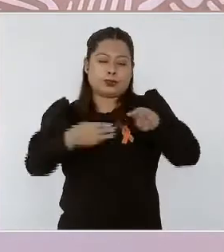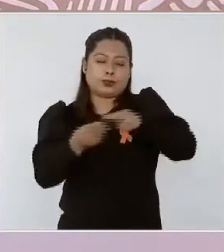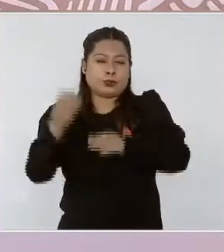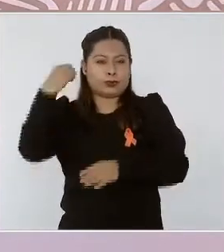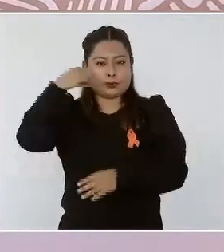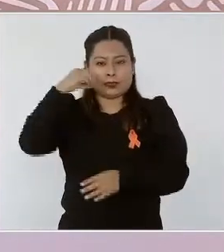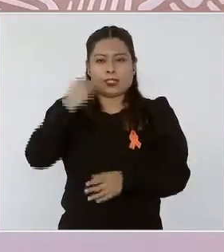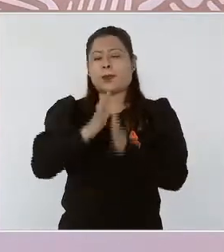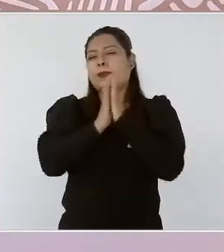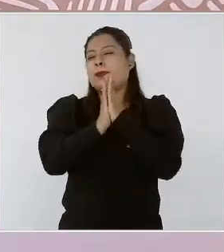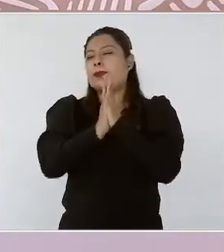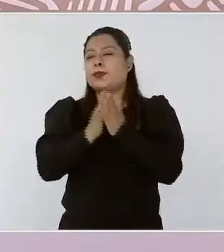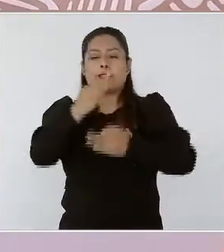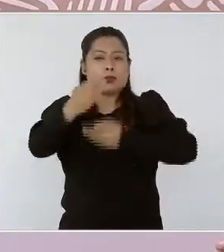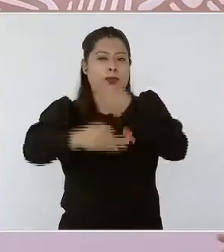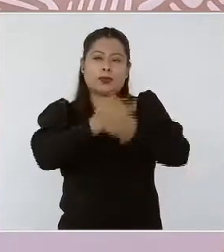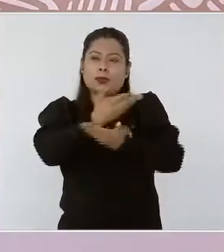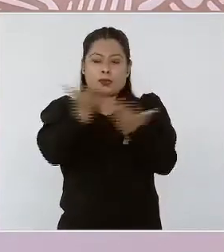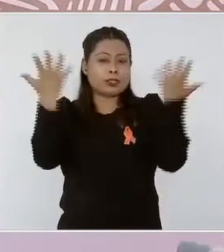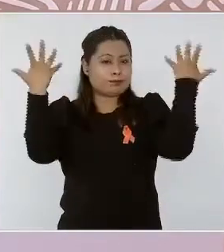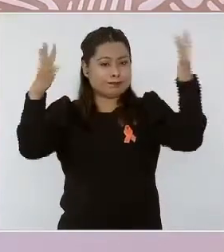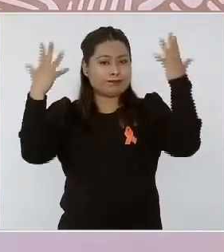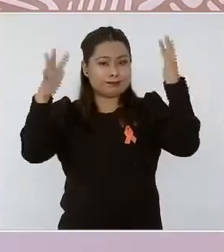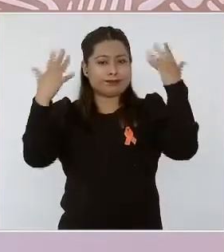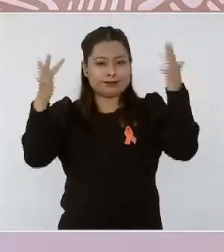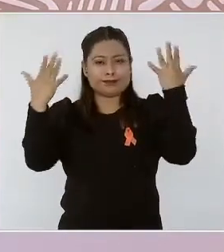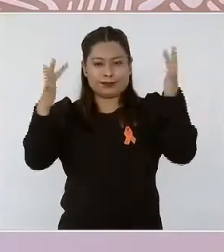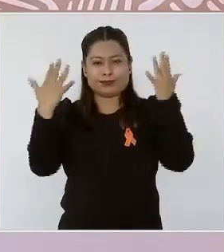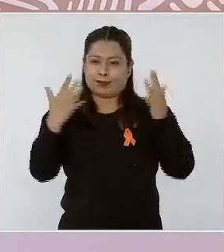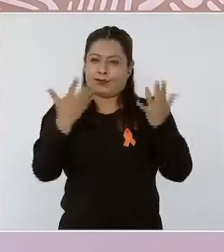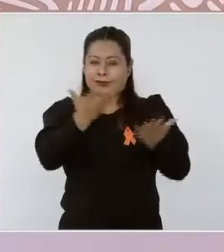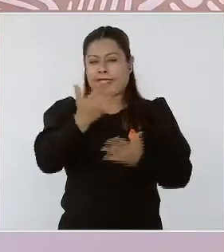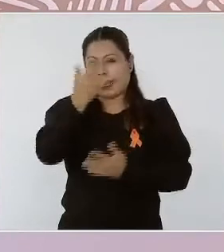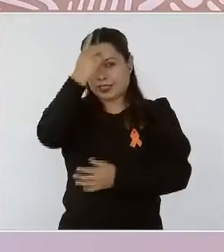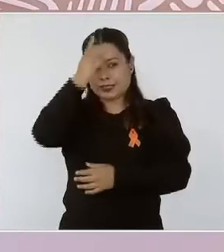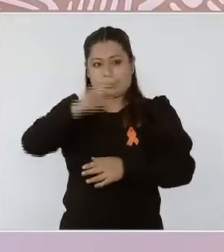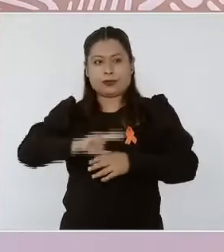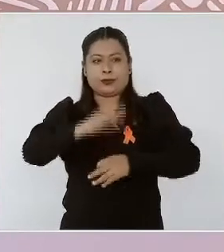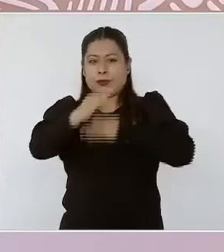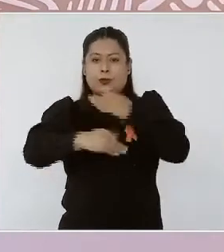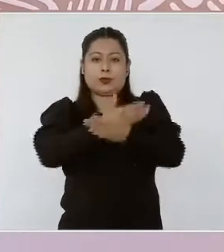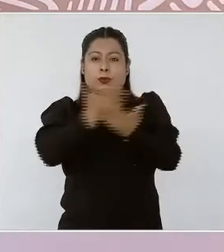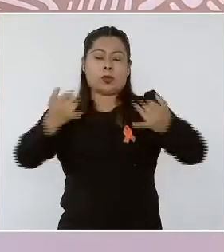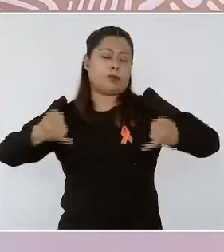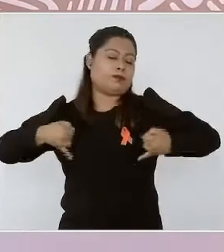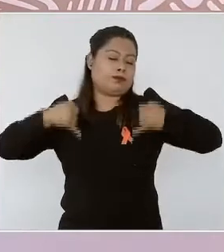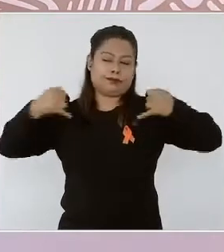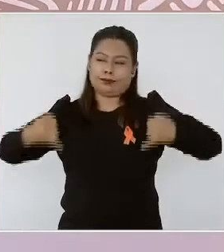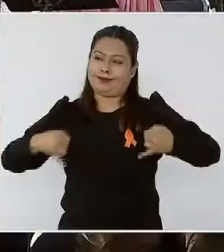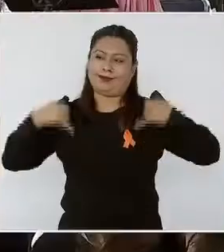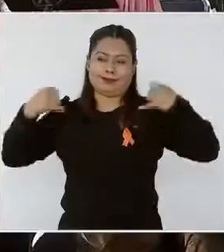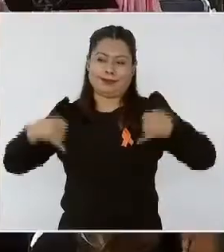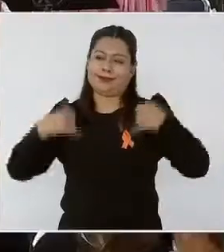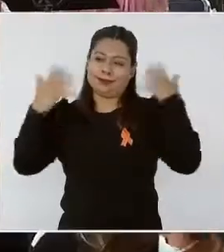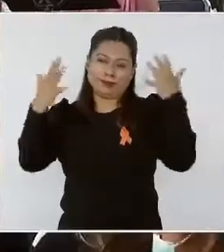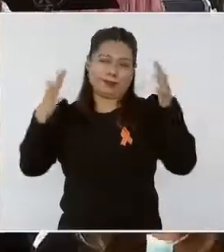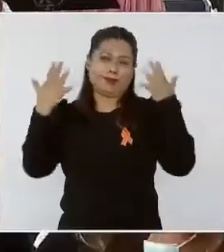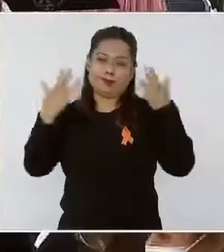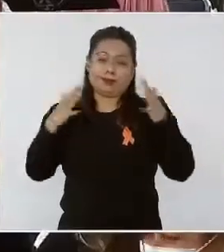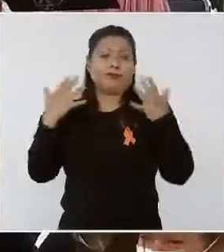Les pedimos un fuerte aplauso para estos chicos, para el director, todos muy jóvenes,